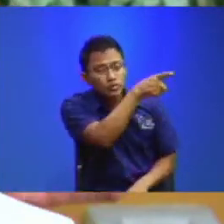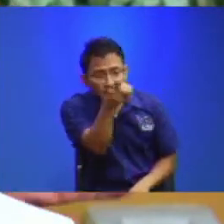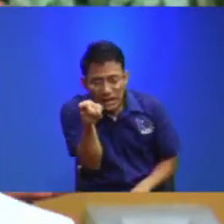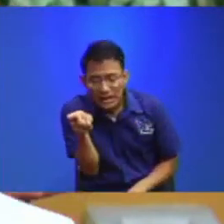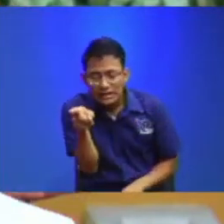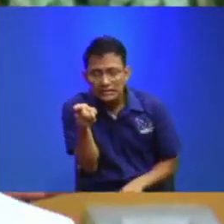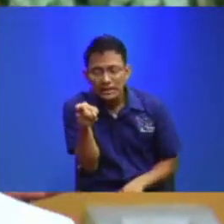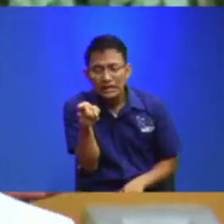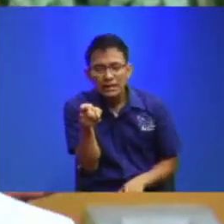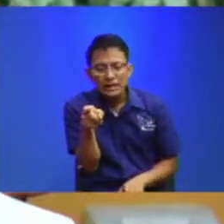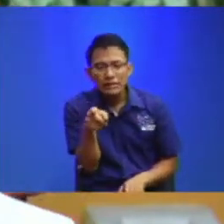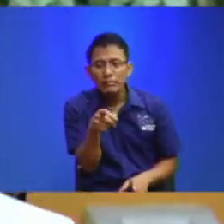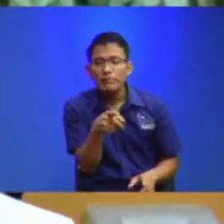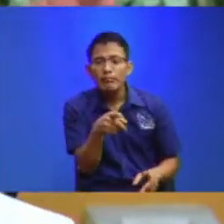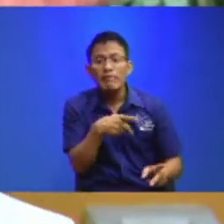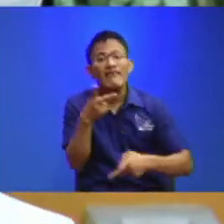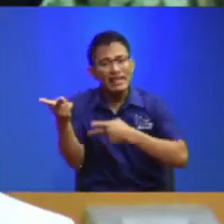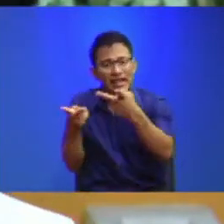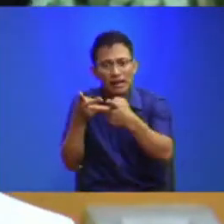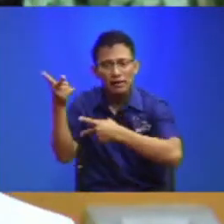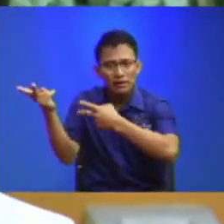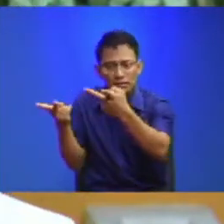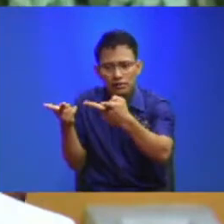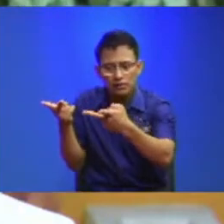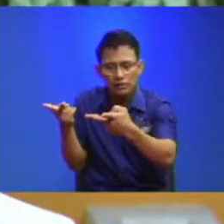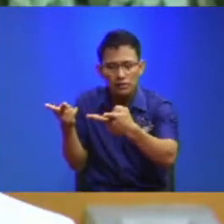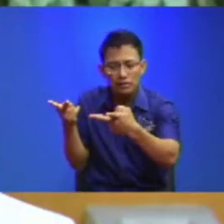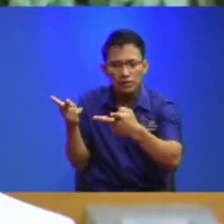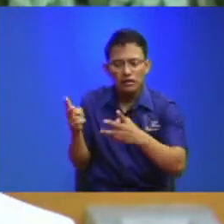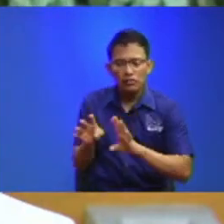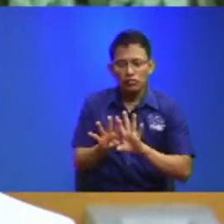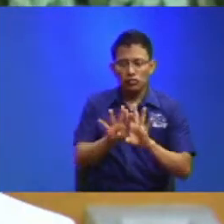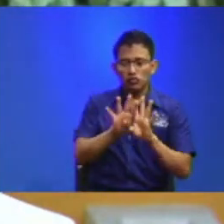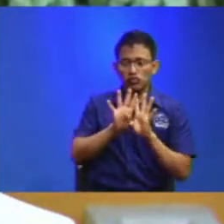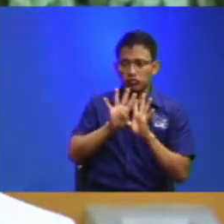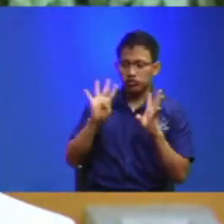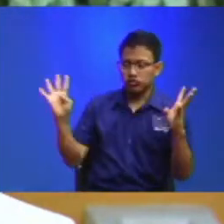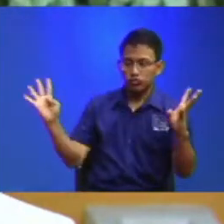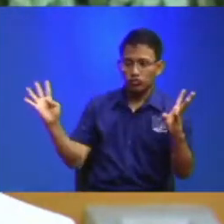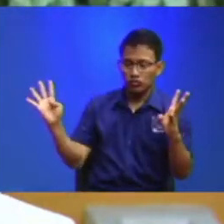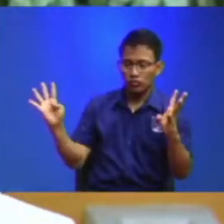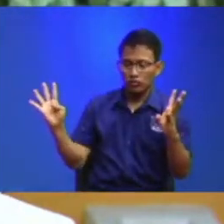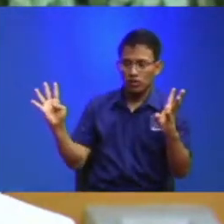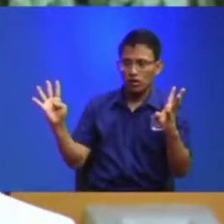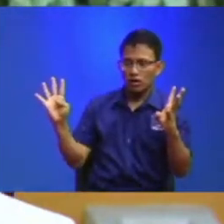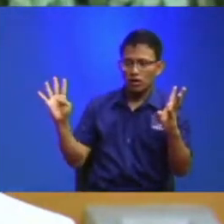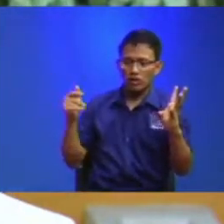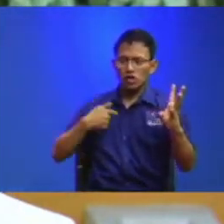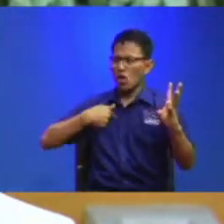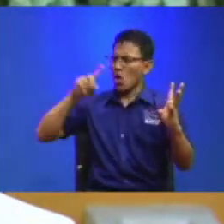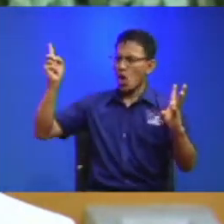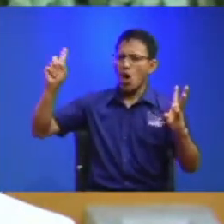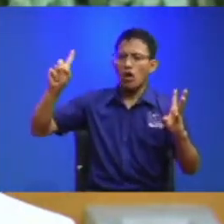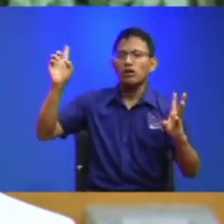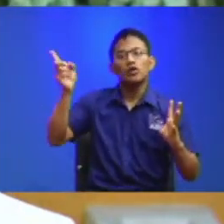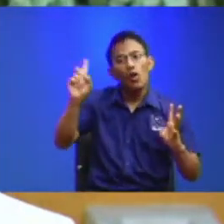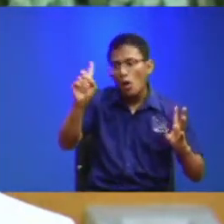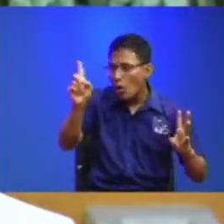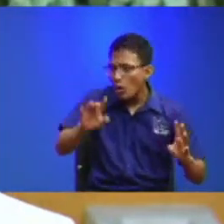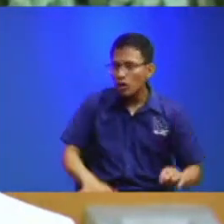ninguno de ellos dijo: no. ¿Quién será? Yo no. Yo jamás.